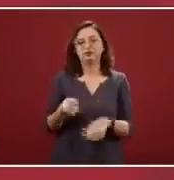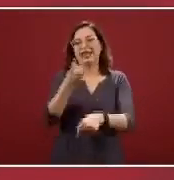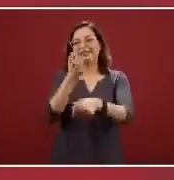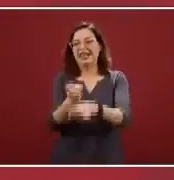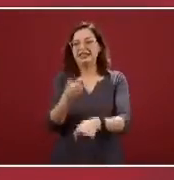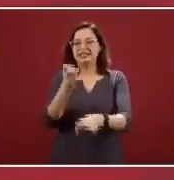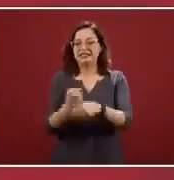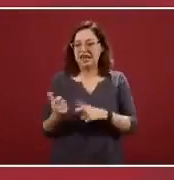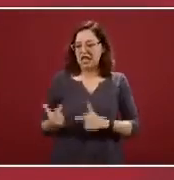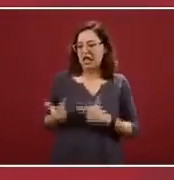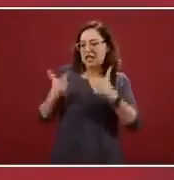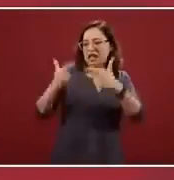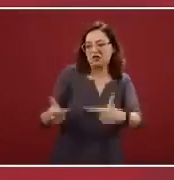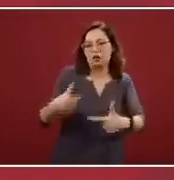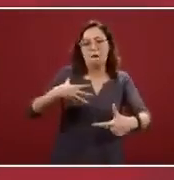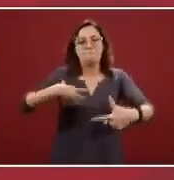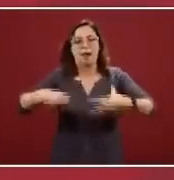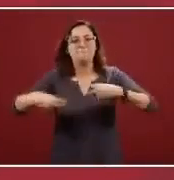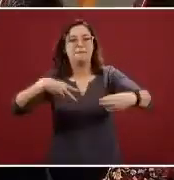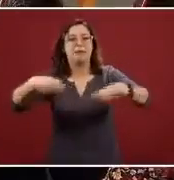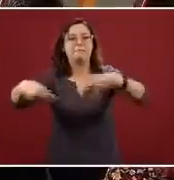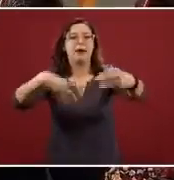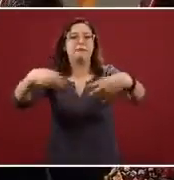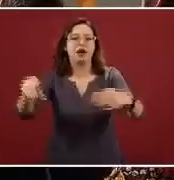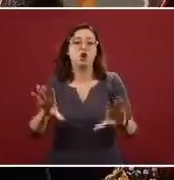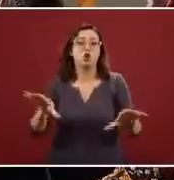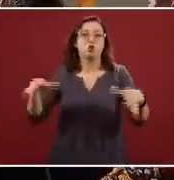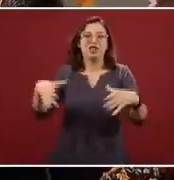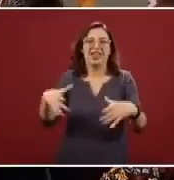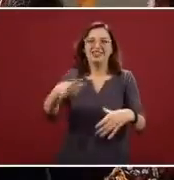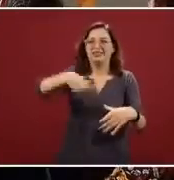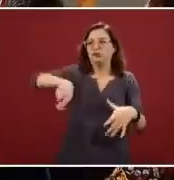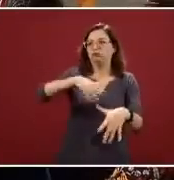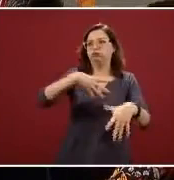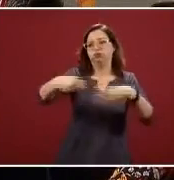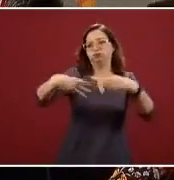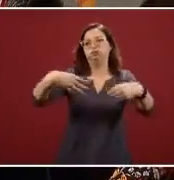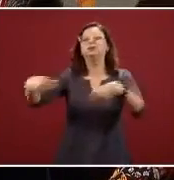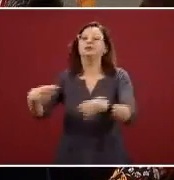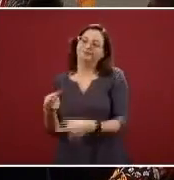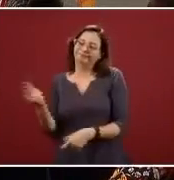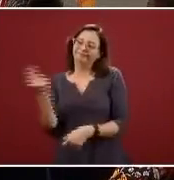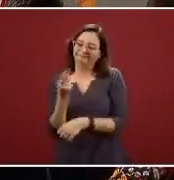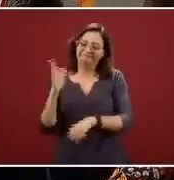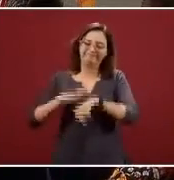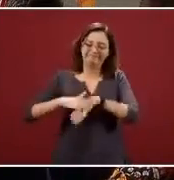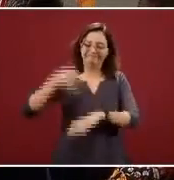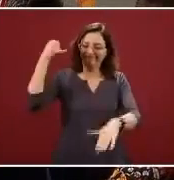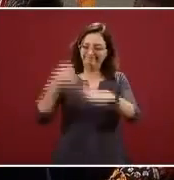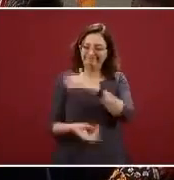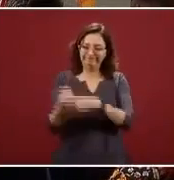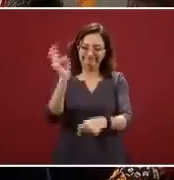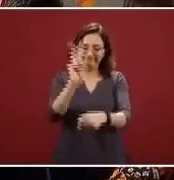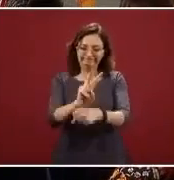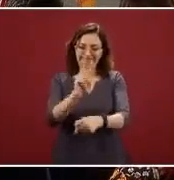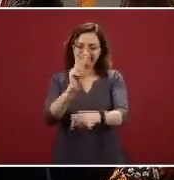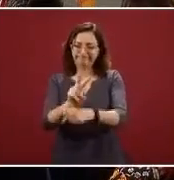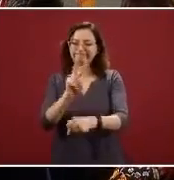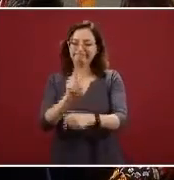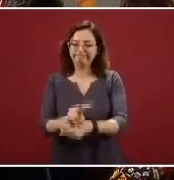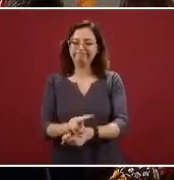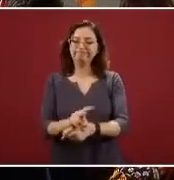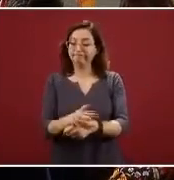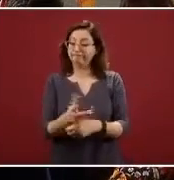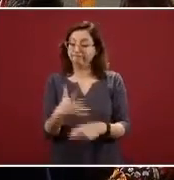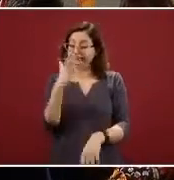considerada como comunitaria, y entonces es cuando tenemos que empezar ya a vigilar en la comunidad con la respectiva utilidad que